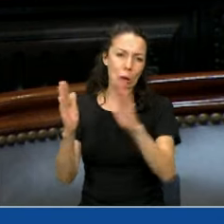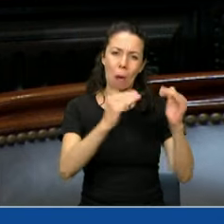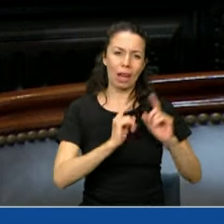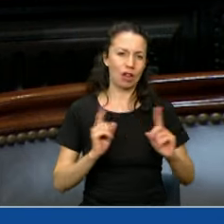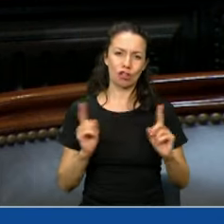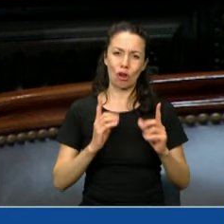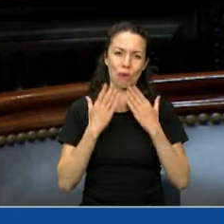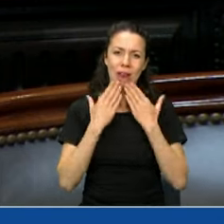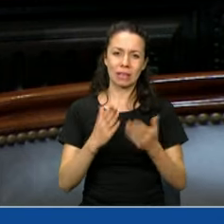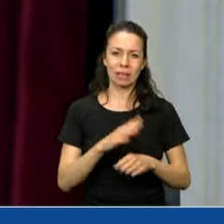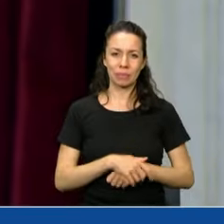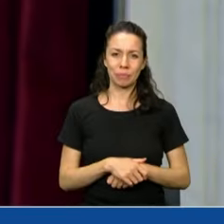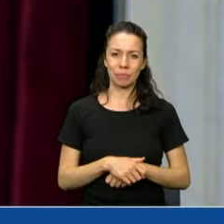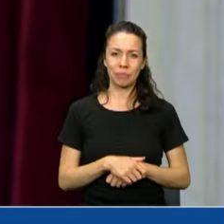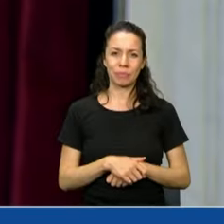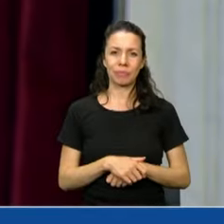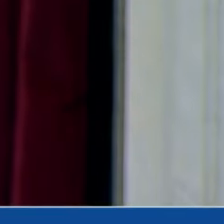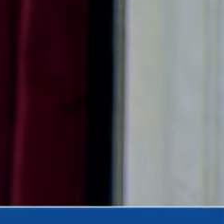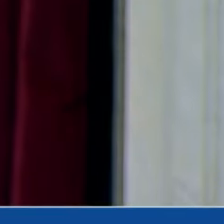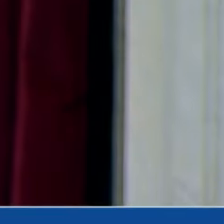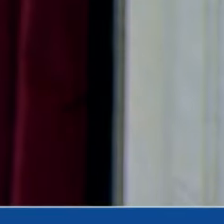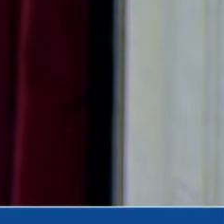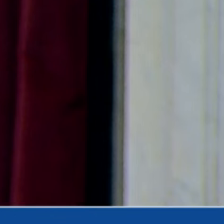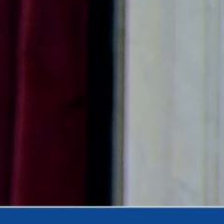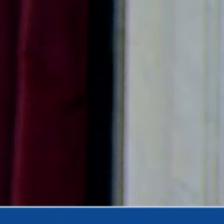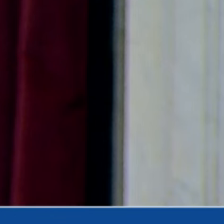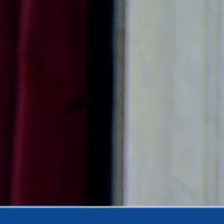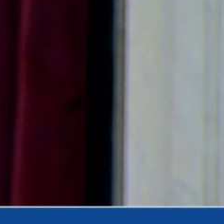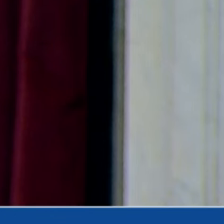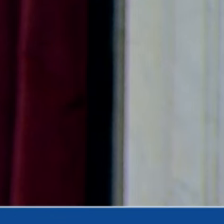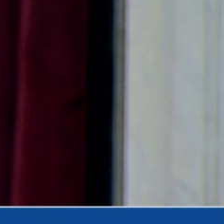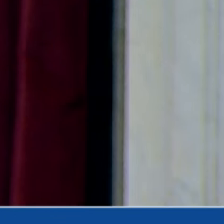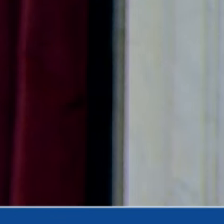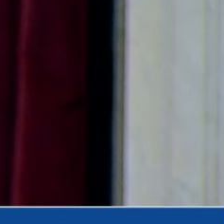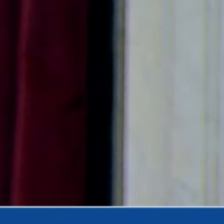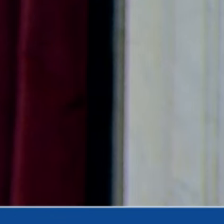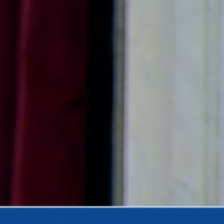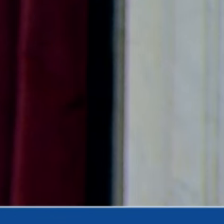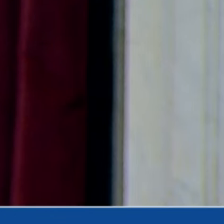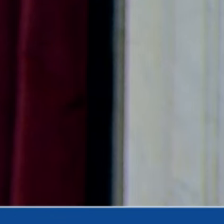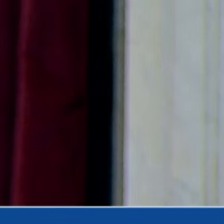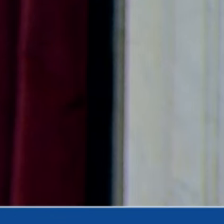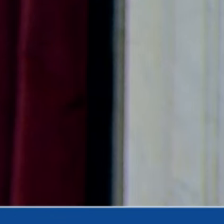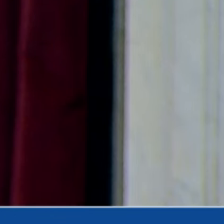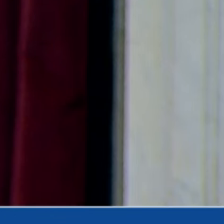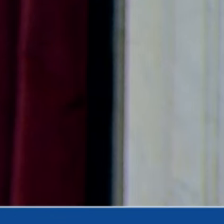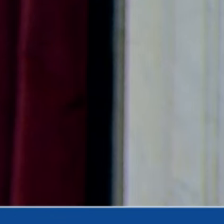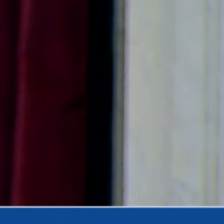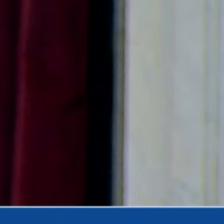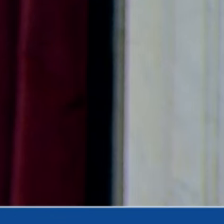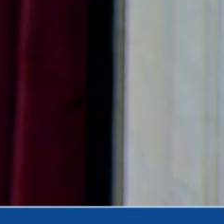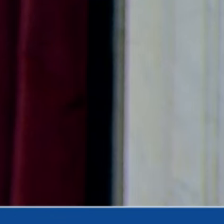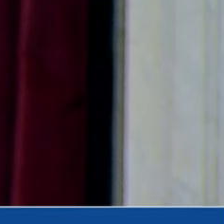muchas gracias tiene la palabra el diputado Juan Manuel